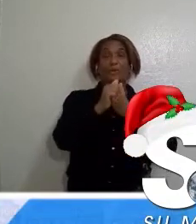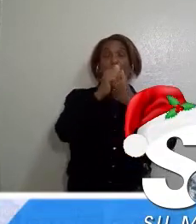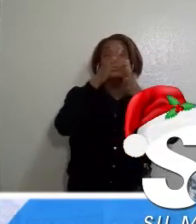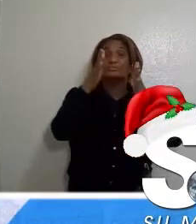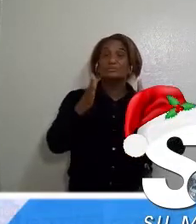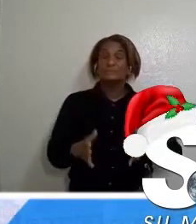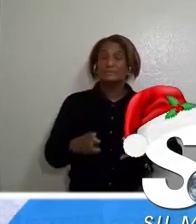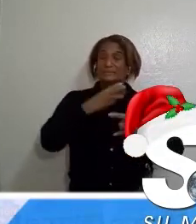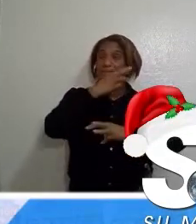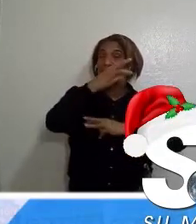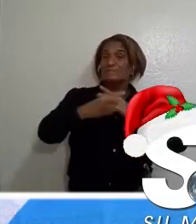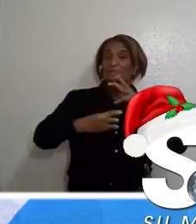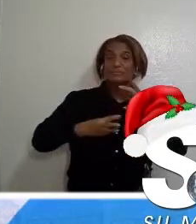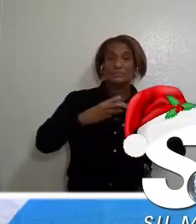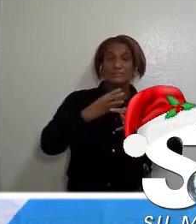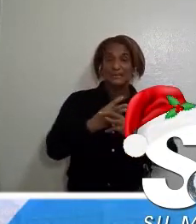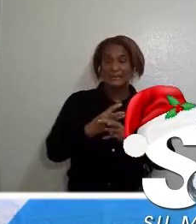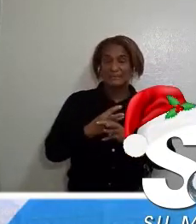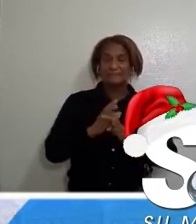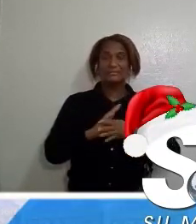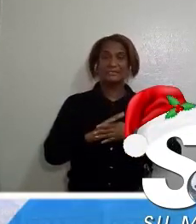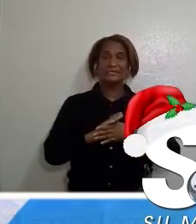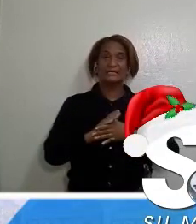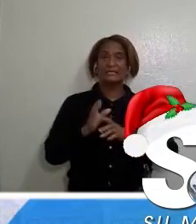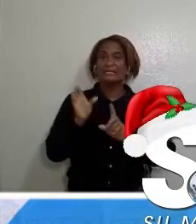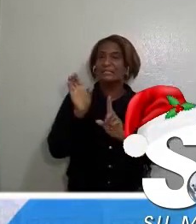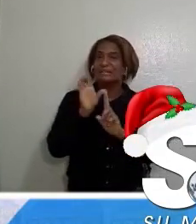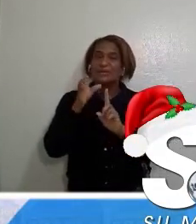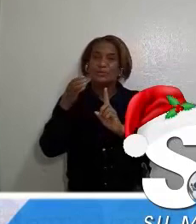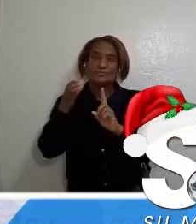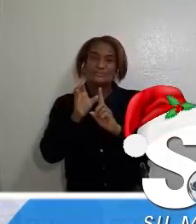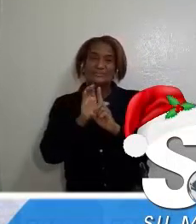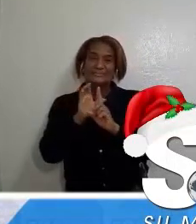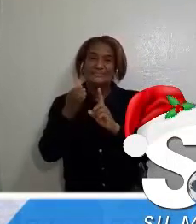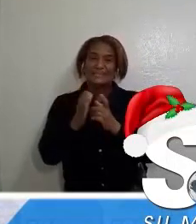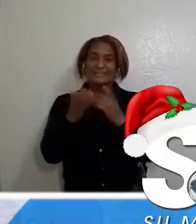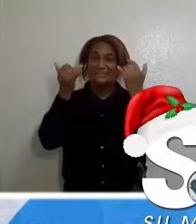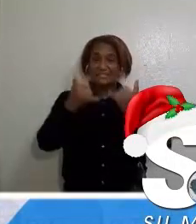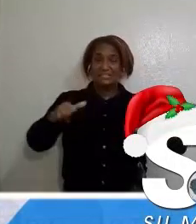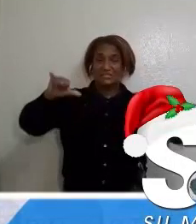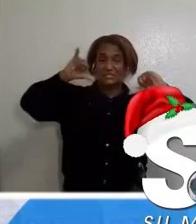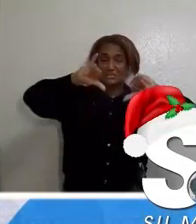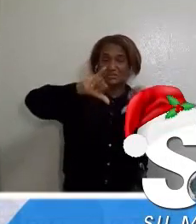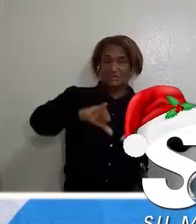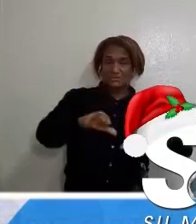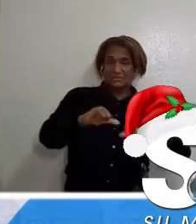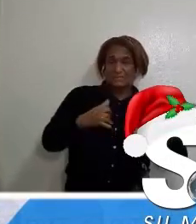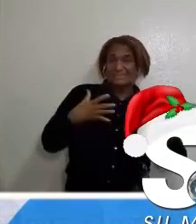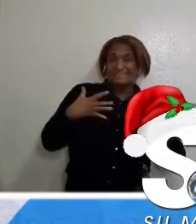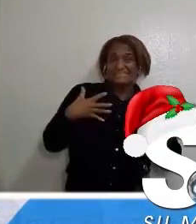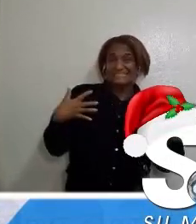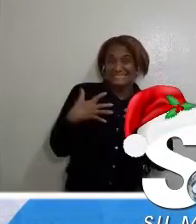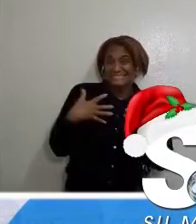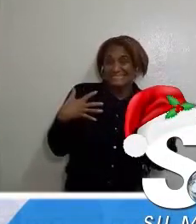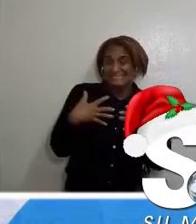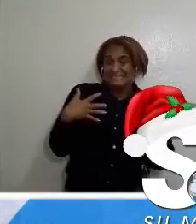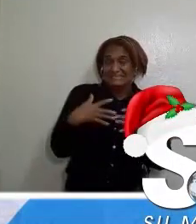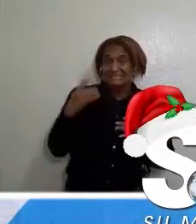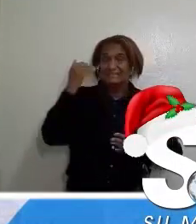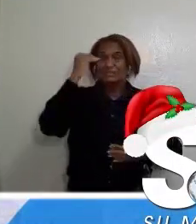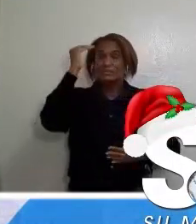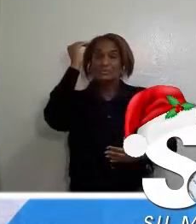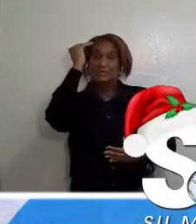pues se sumergen en el mundo de la delincuencia ustedes ven que la mayoría de los caídos en los famosos